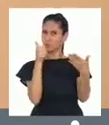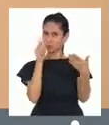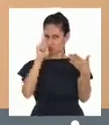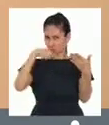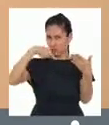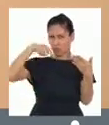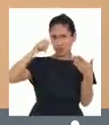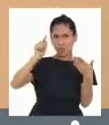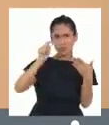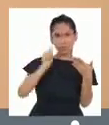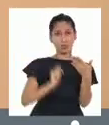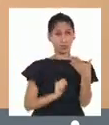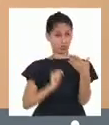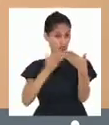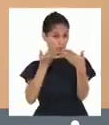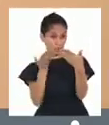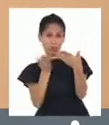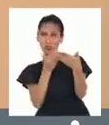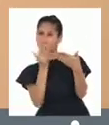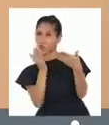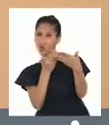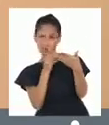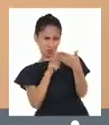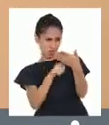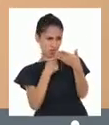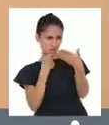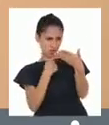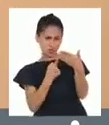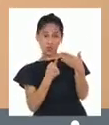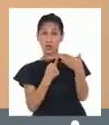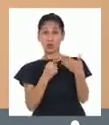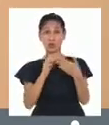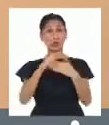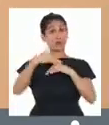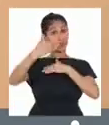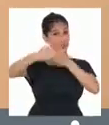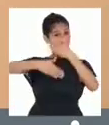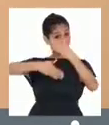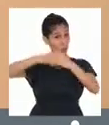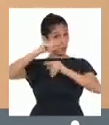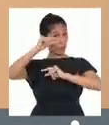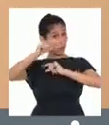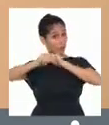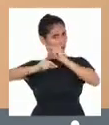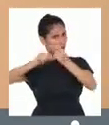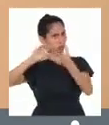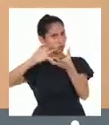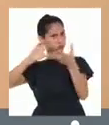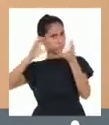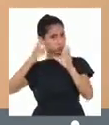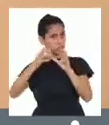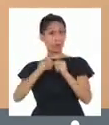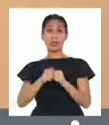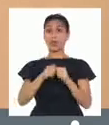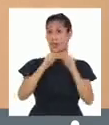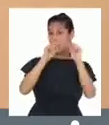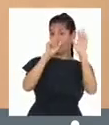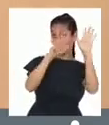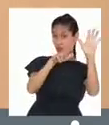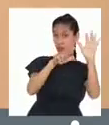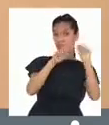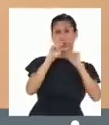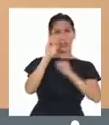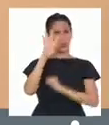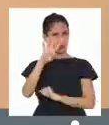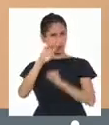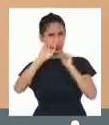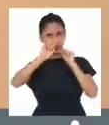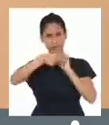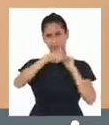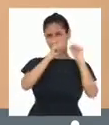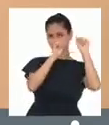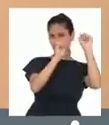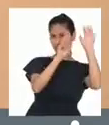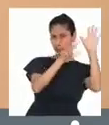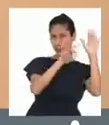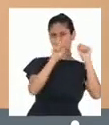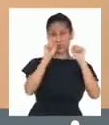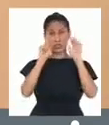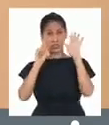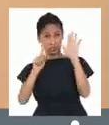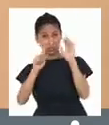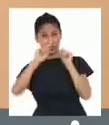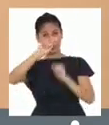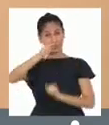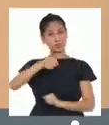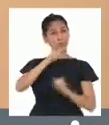Sin embargo, es recién con la reforma de los artículos 84, 86 y 88 de